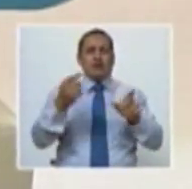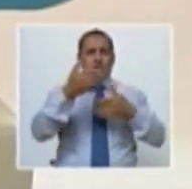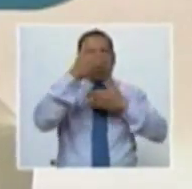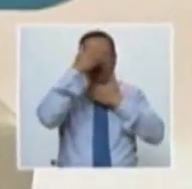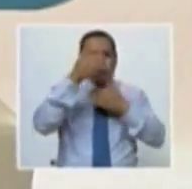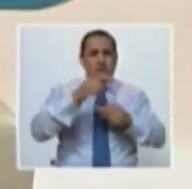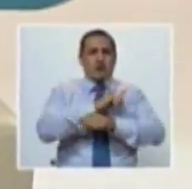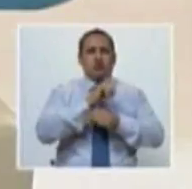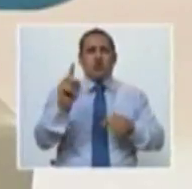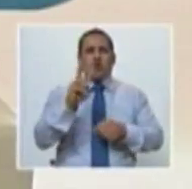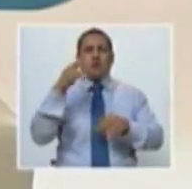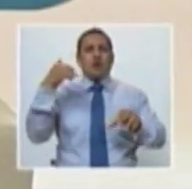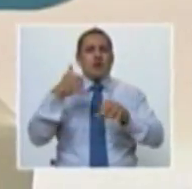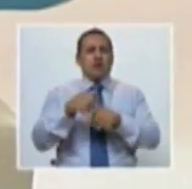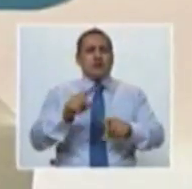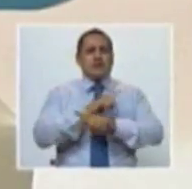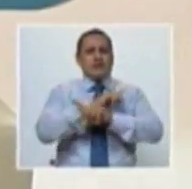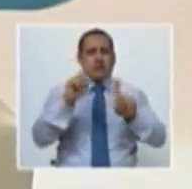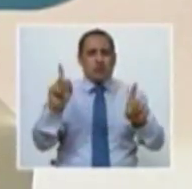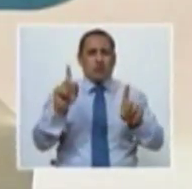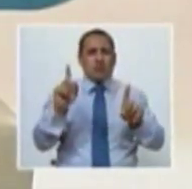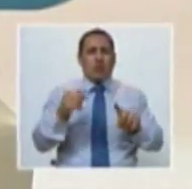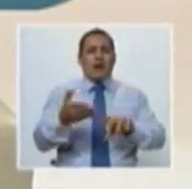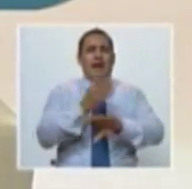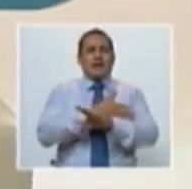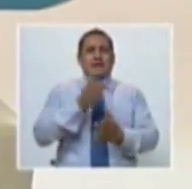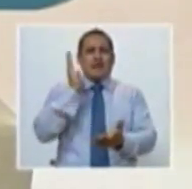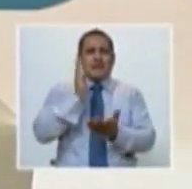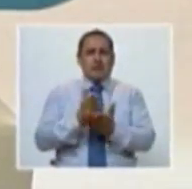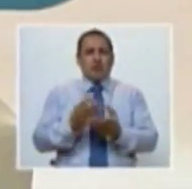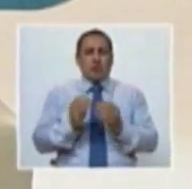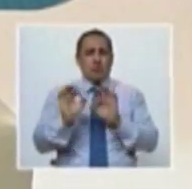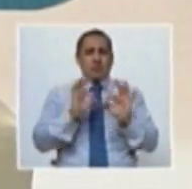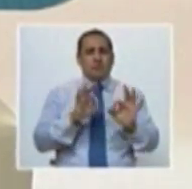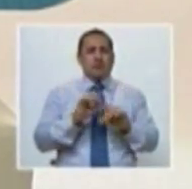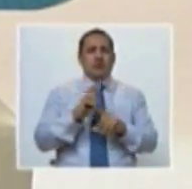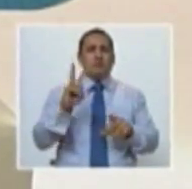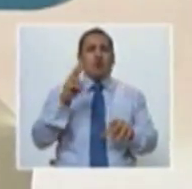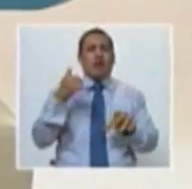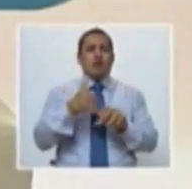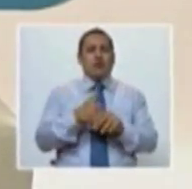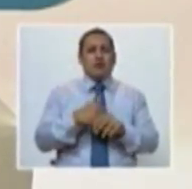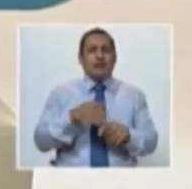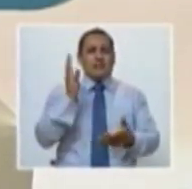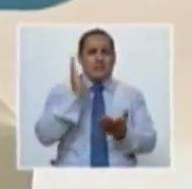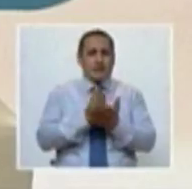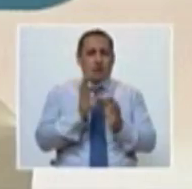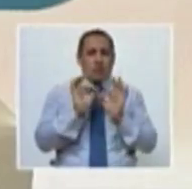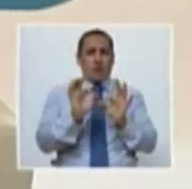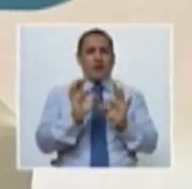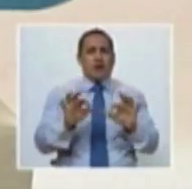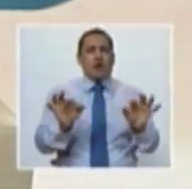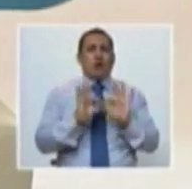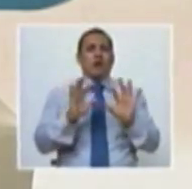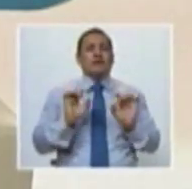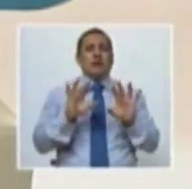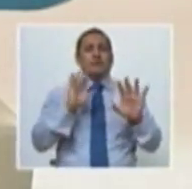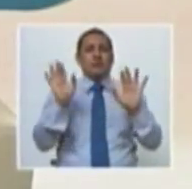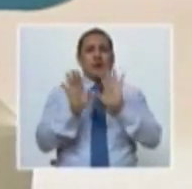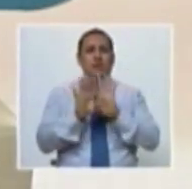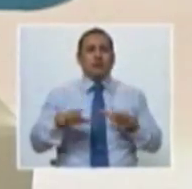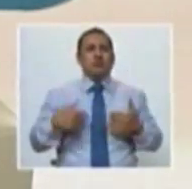terroristas, ni violadores, ni terroristas que han sido condenados como tales, ni violadores que han sido condenados como tales, que